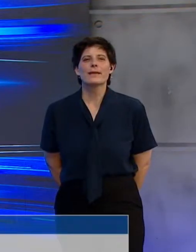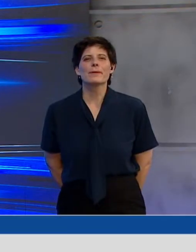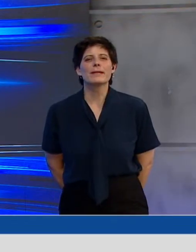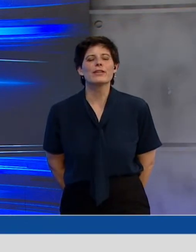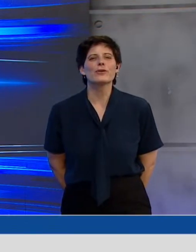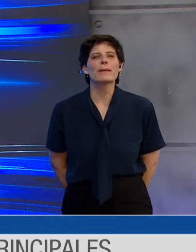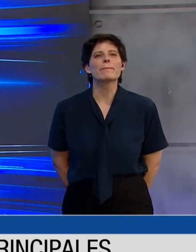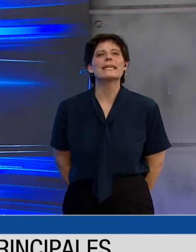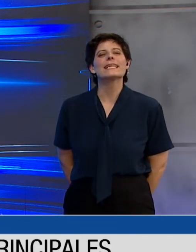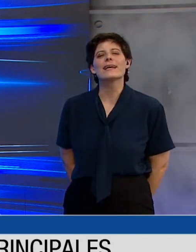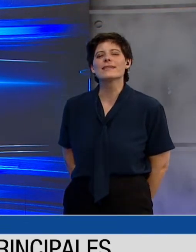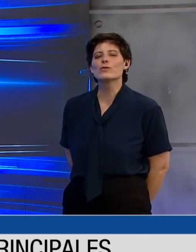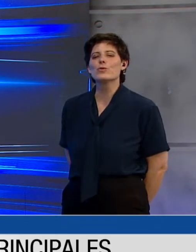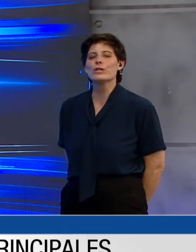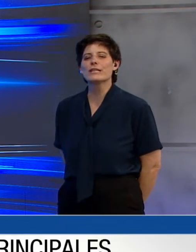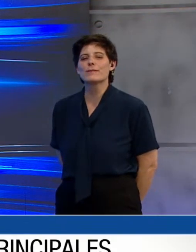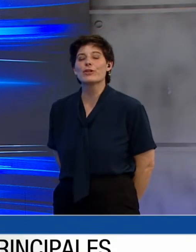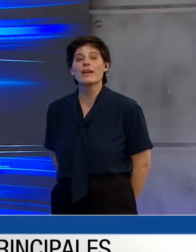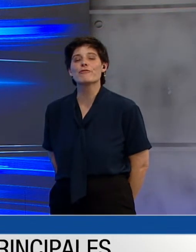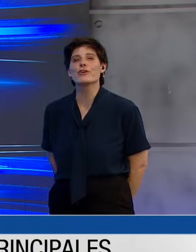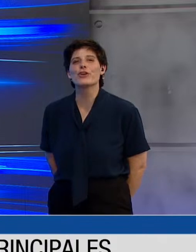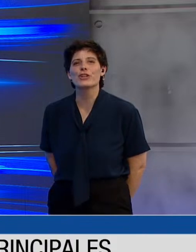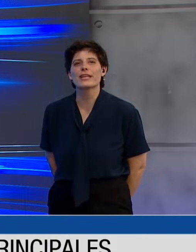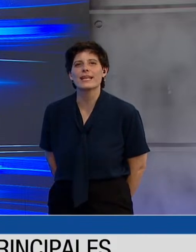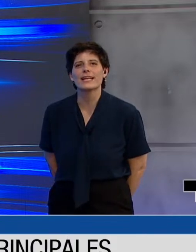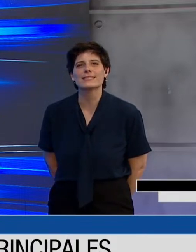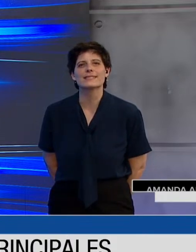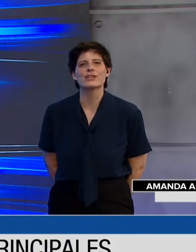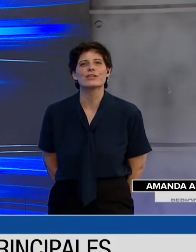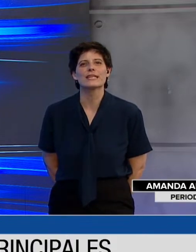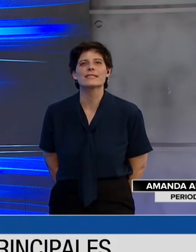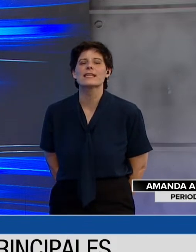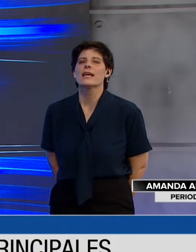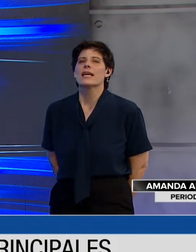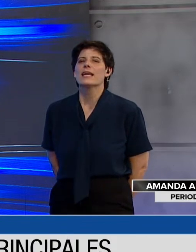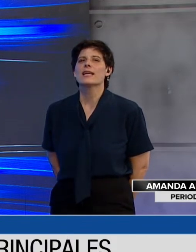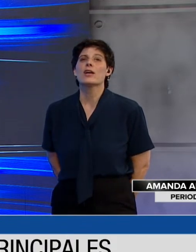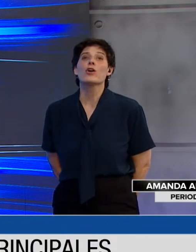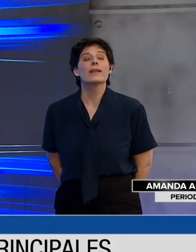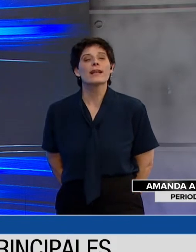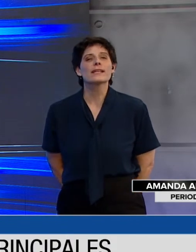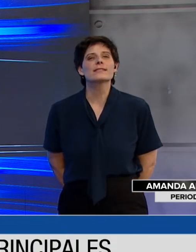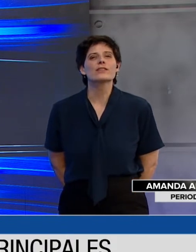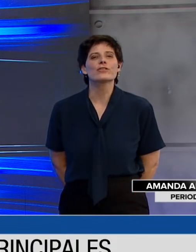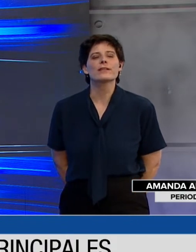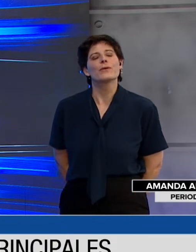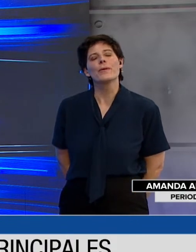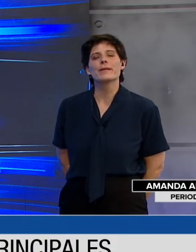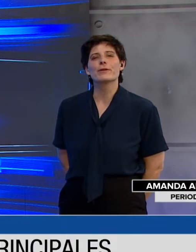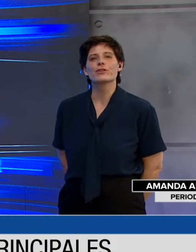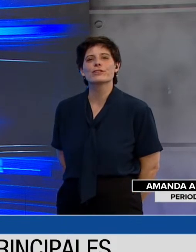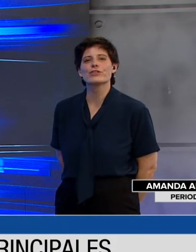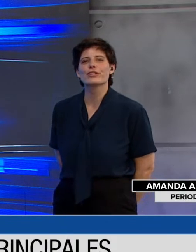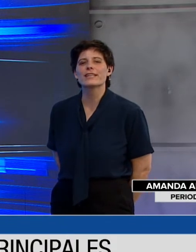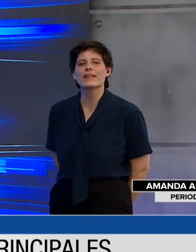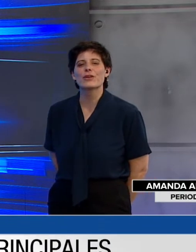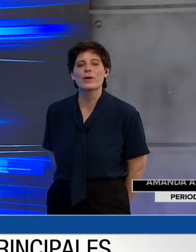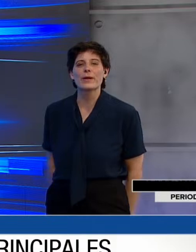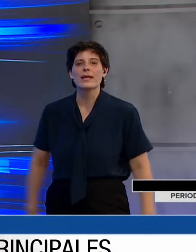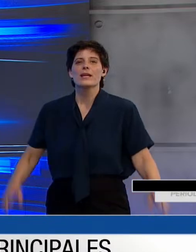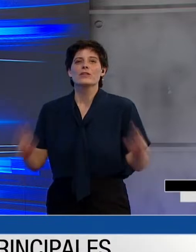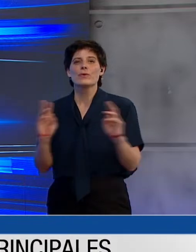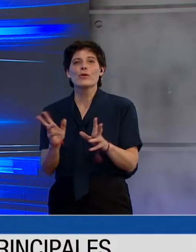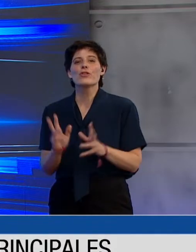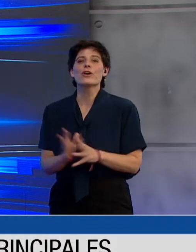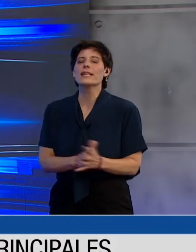¿Cómo andan? Bienvenidos, bienvenidas. Último día fue hoy de las sesiones ordinarias 139, del periodo